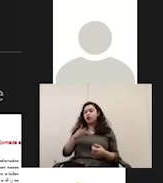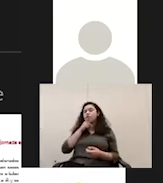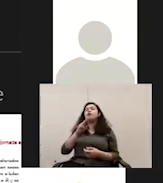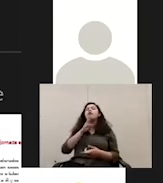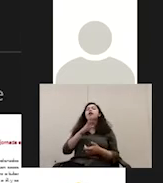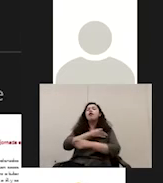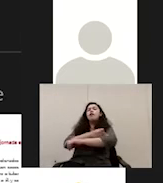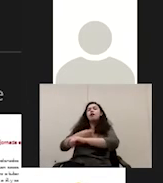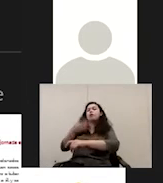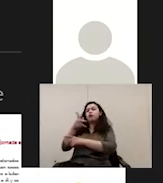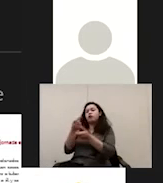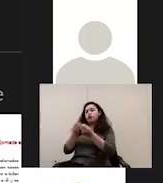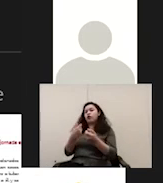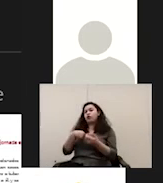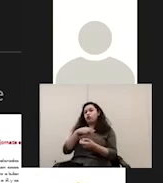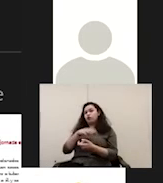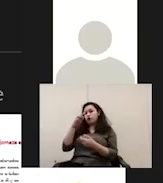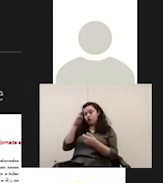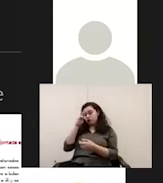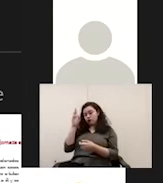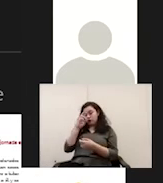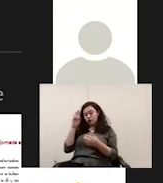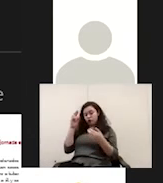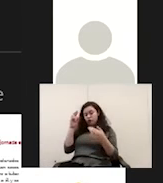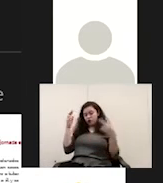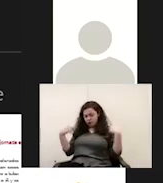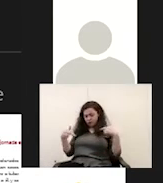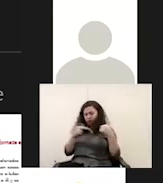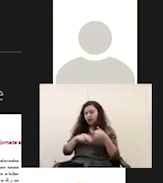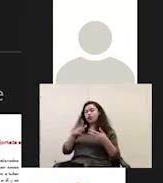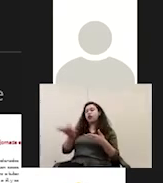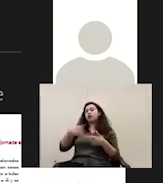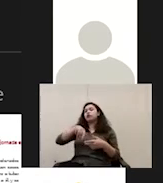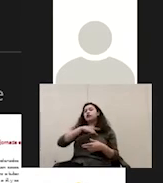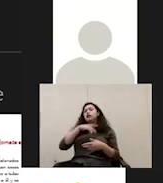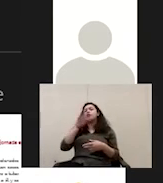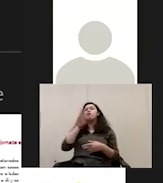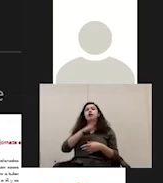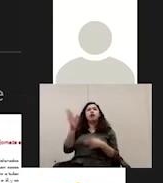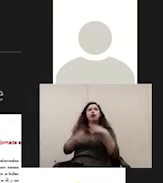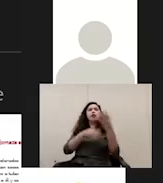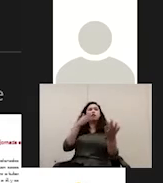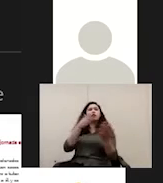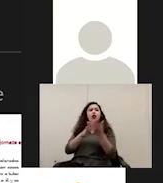incluso como docente, que también, pues si se siente mal, no acuda a